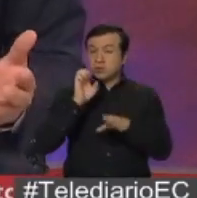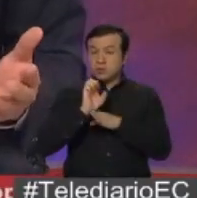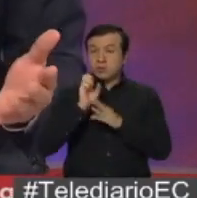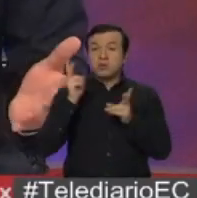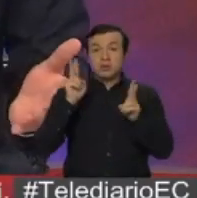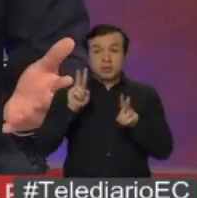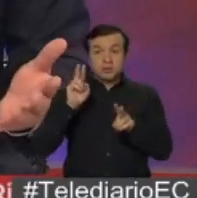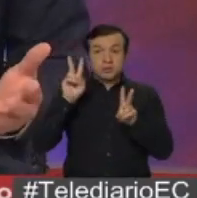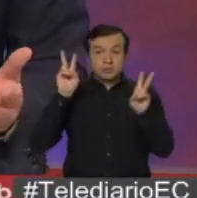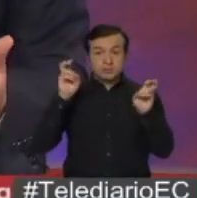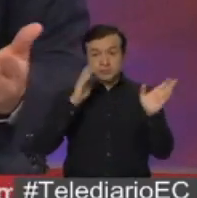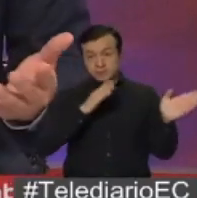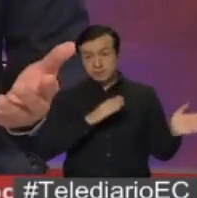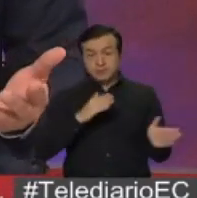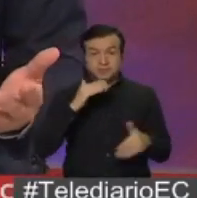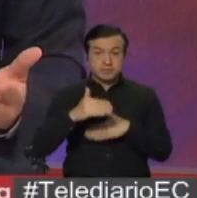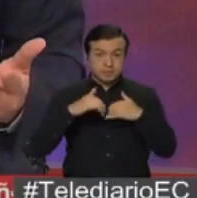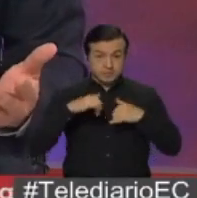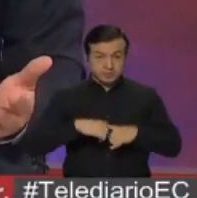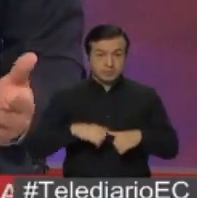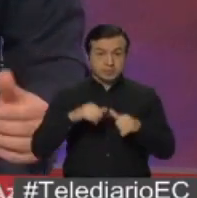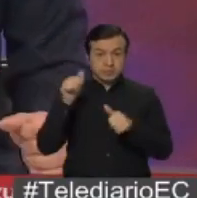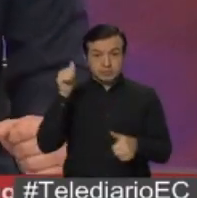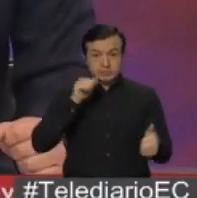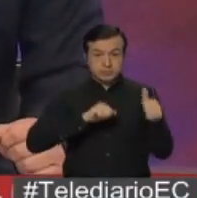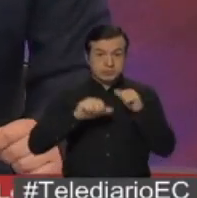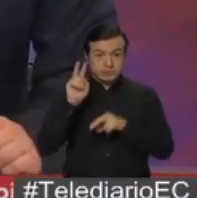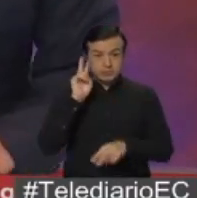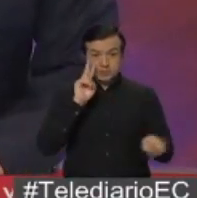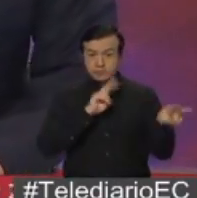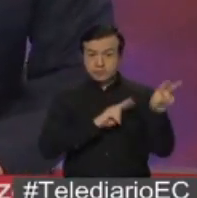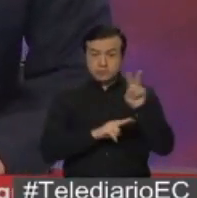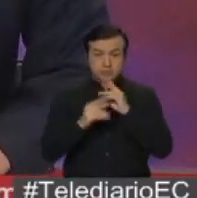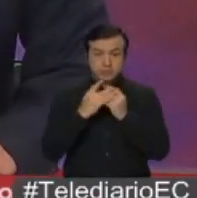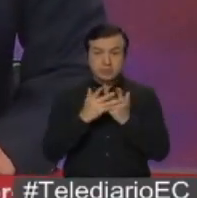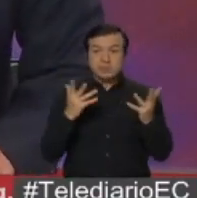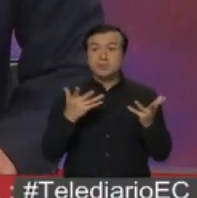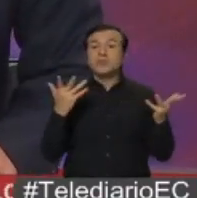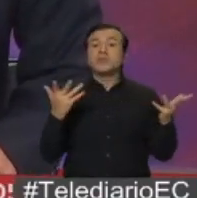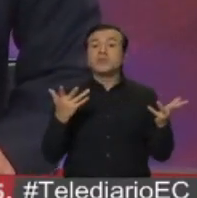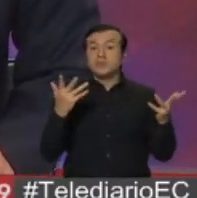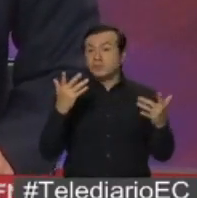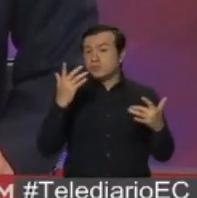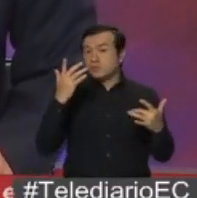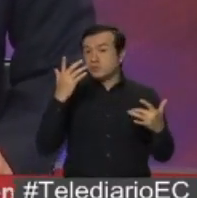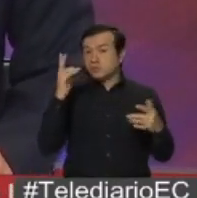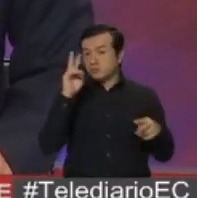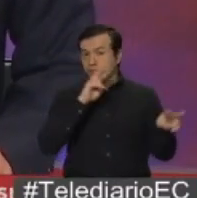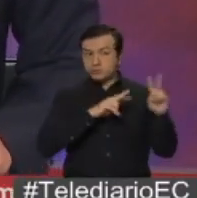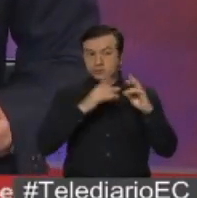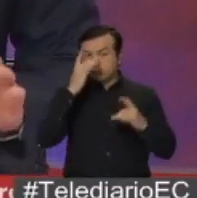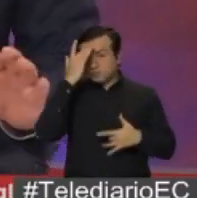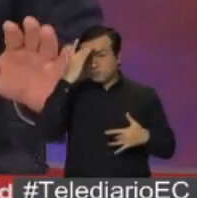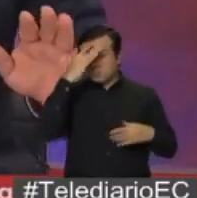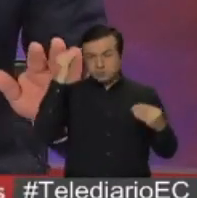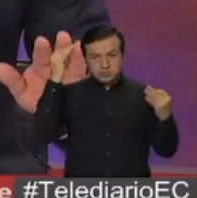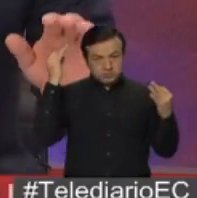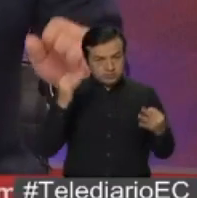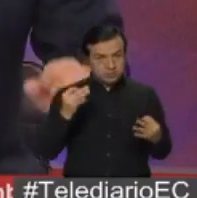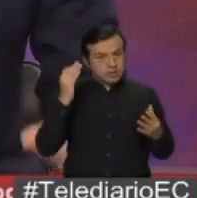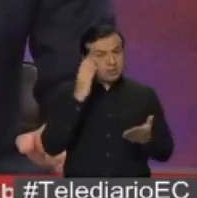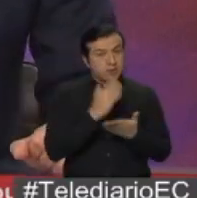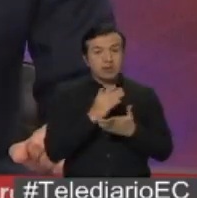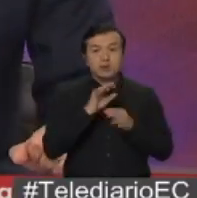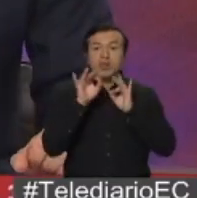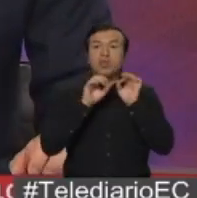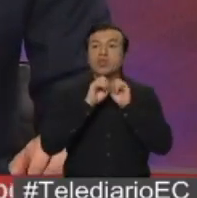sobre los avances científicos e investigativos para tratar de encontrar una cura y frenar el